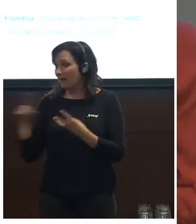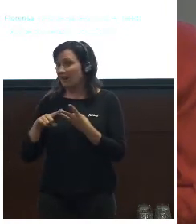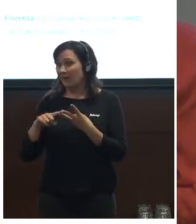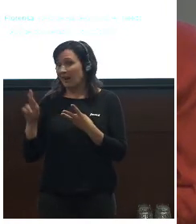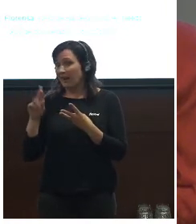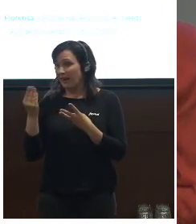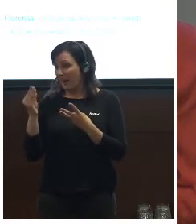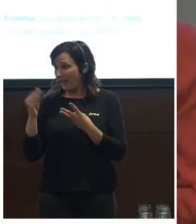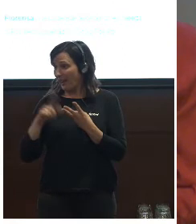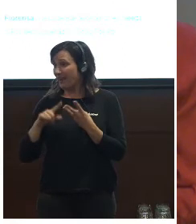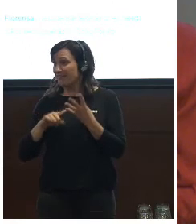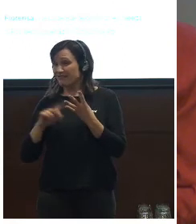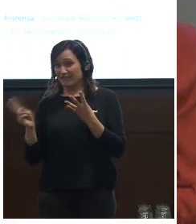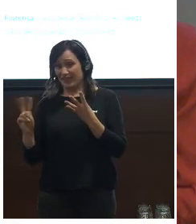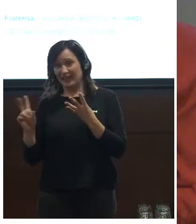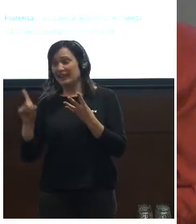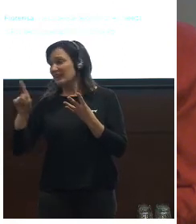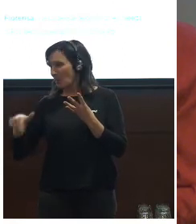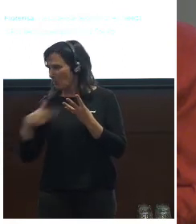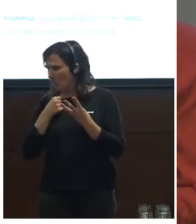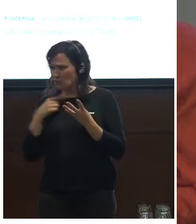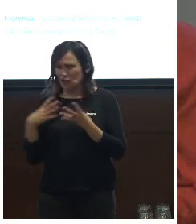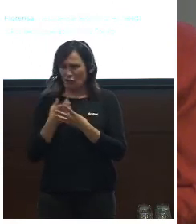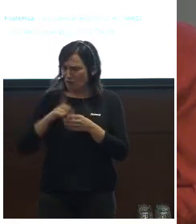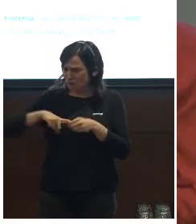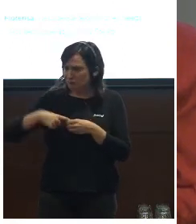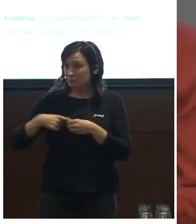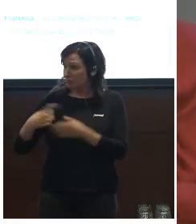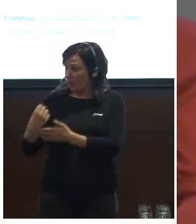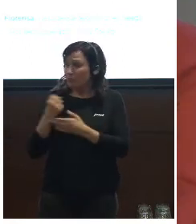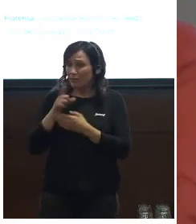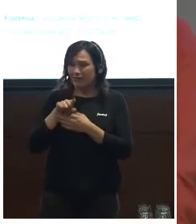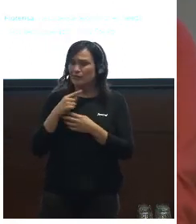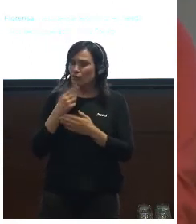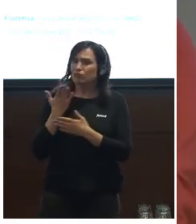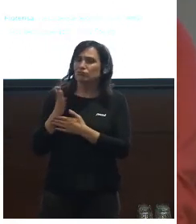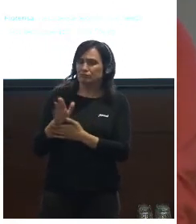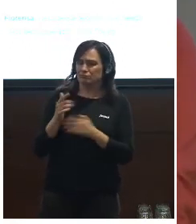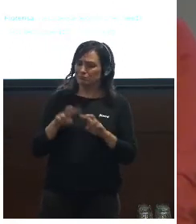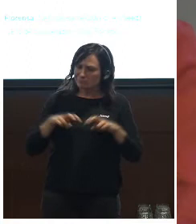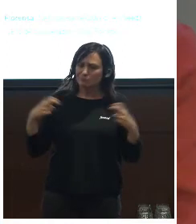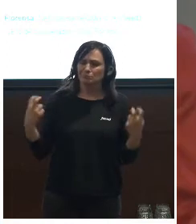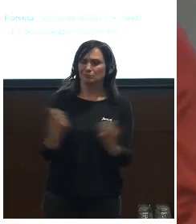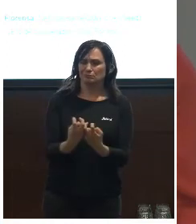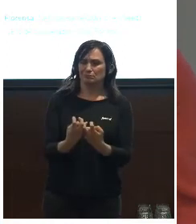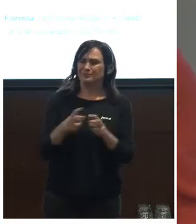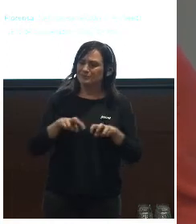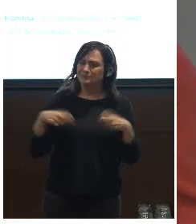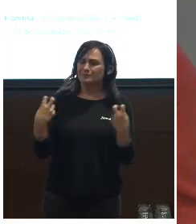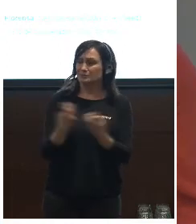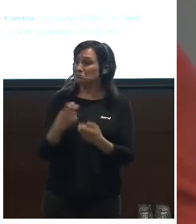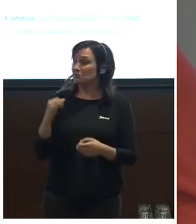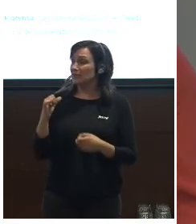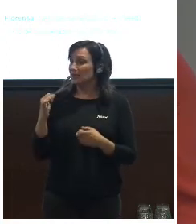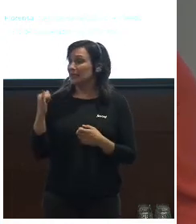y también Virginia, que le gusta estar en todos los saraos, que nos ayude también, a sentarnos lo antes posible, y también Intercruises, ¿por